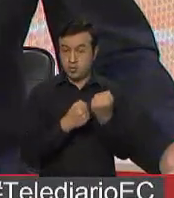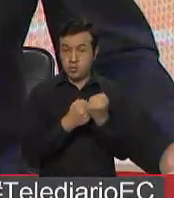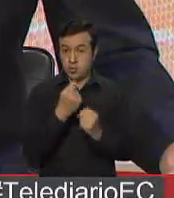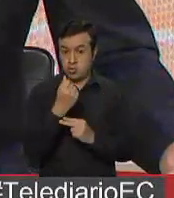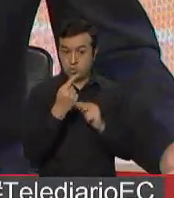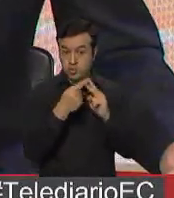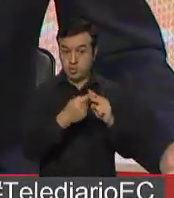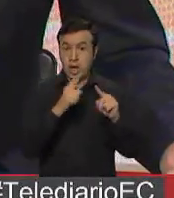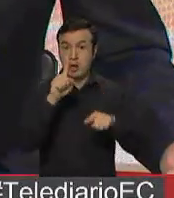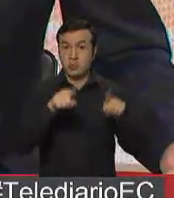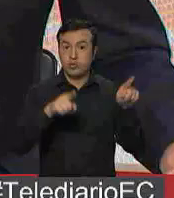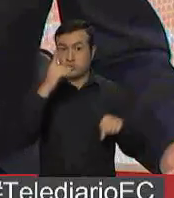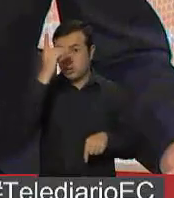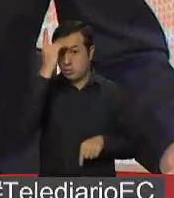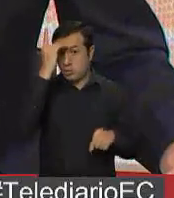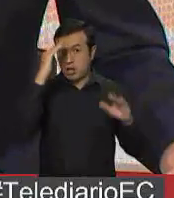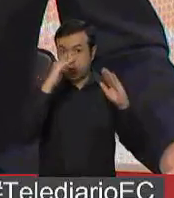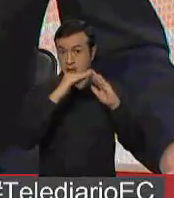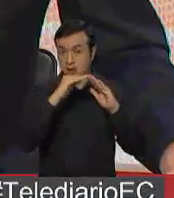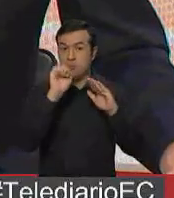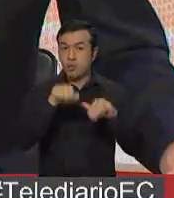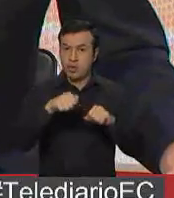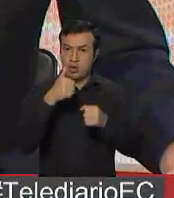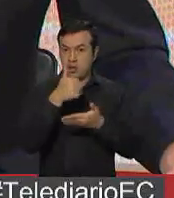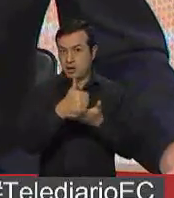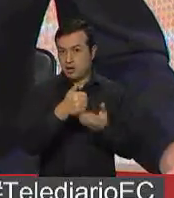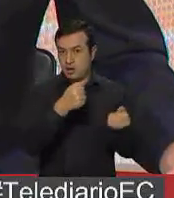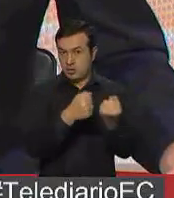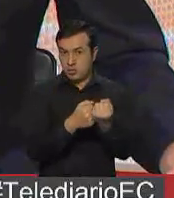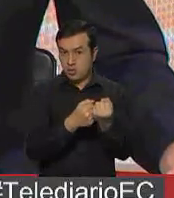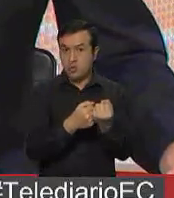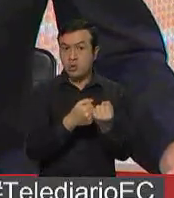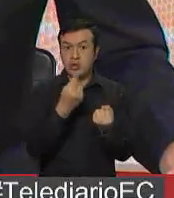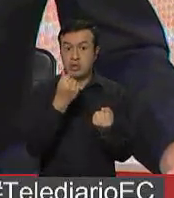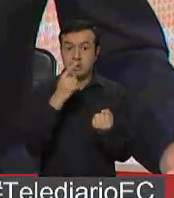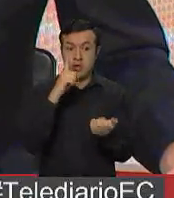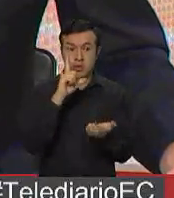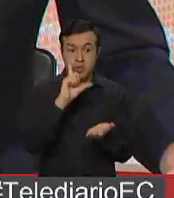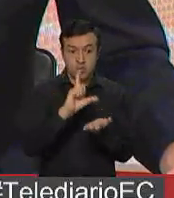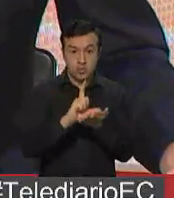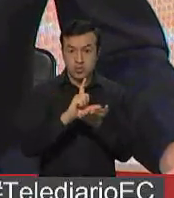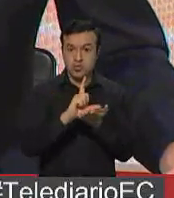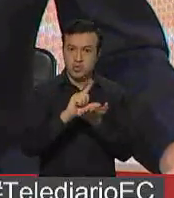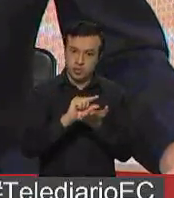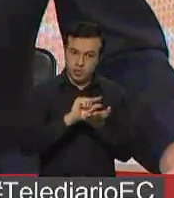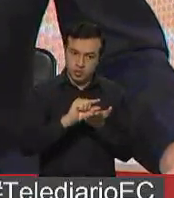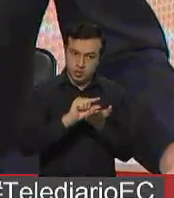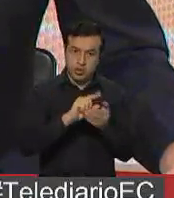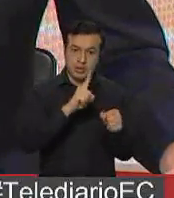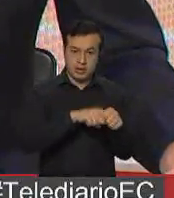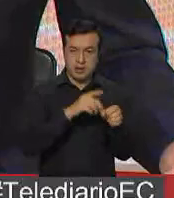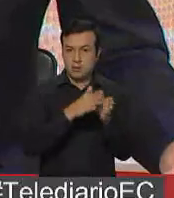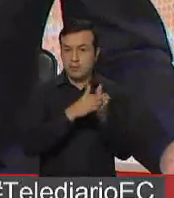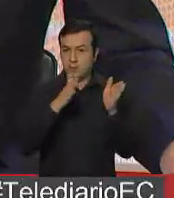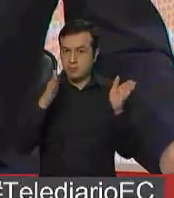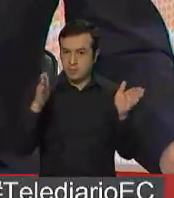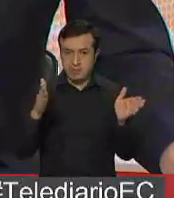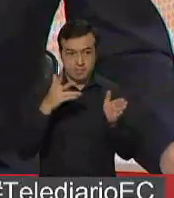de préstamos hipotecarios. Se contemplan cuotas más bajas y con el interés original del crédito.